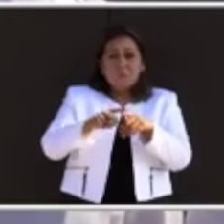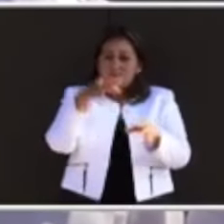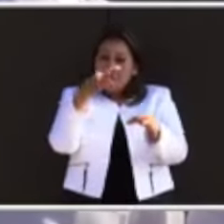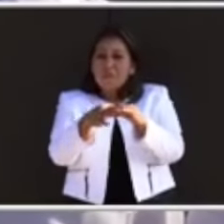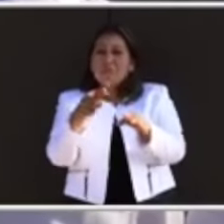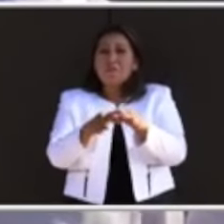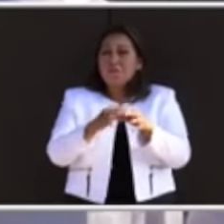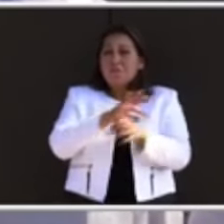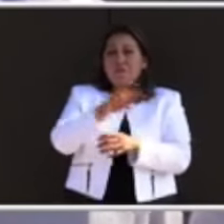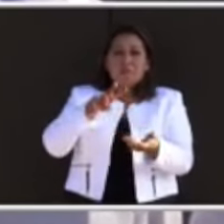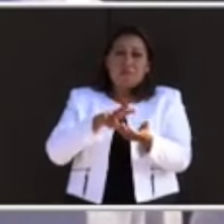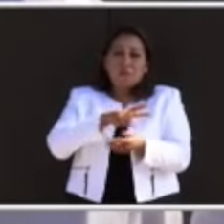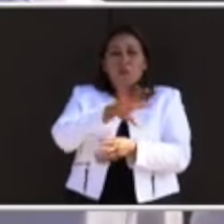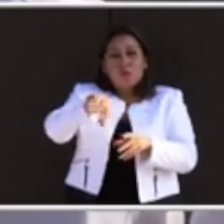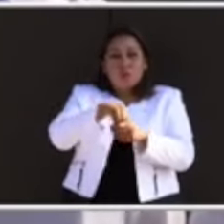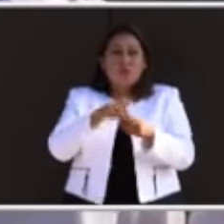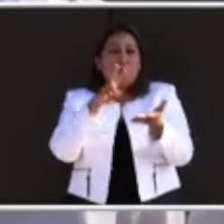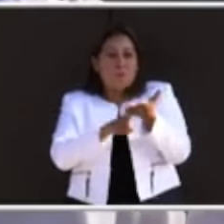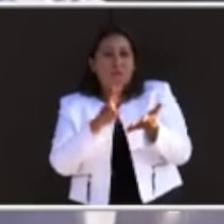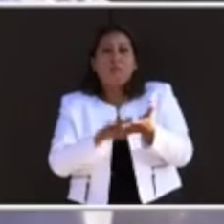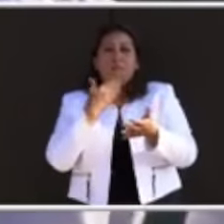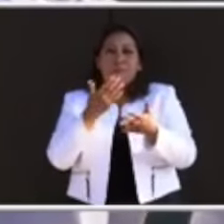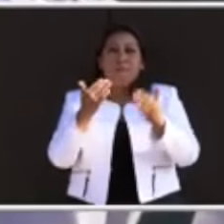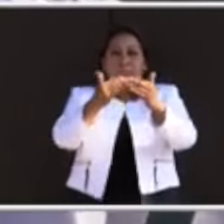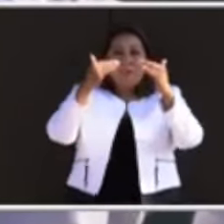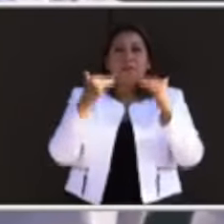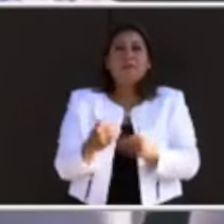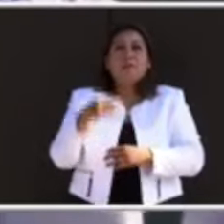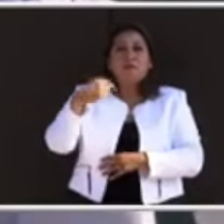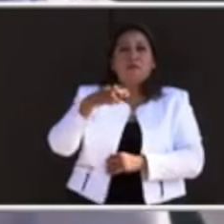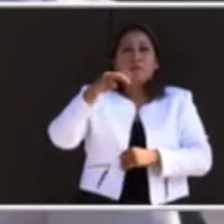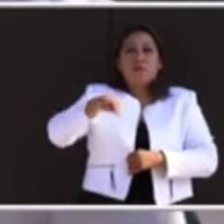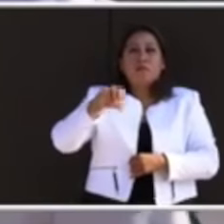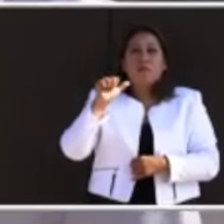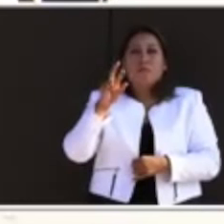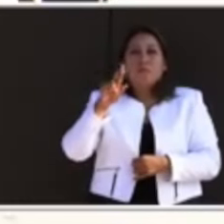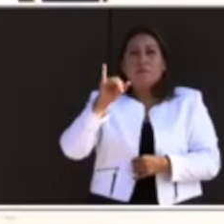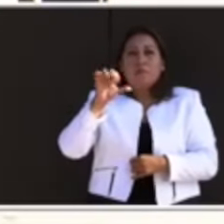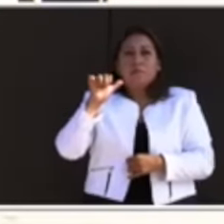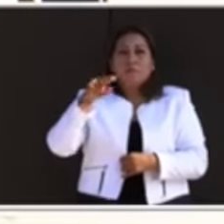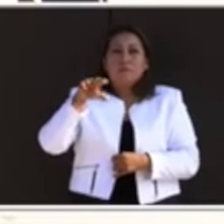Mariana Aguilar López será secretaria de Medio Ambiente.